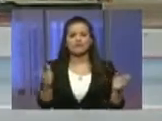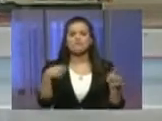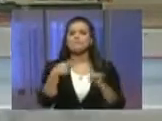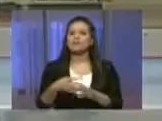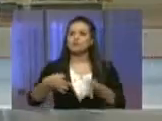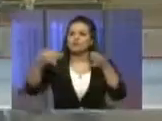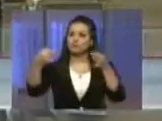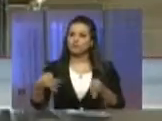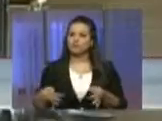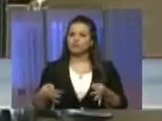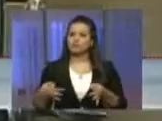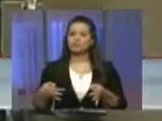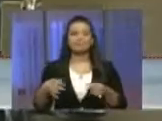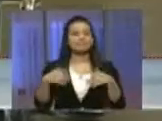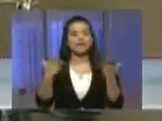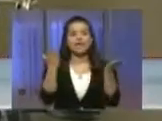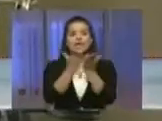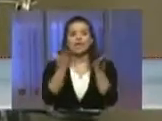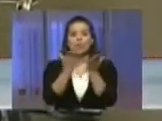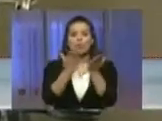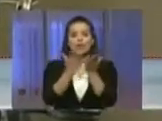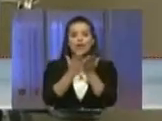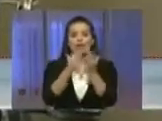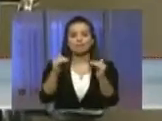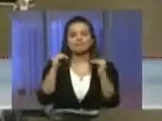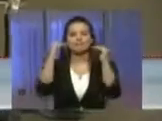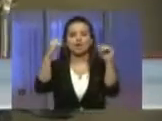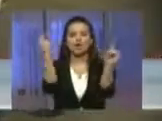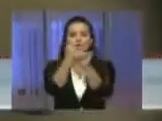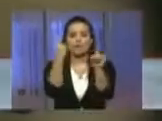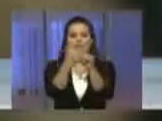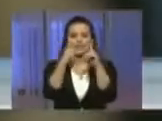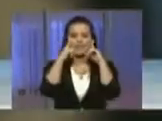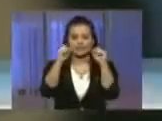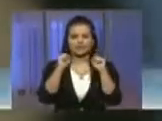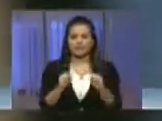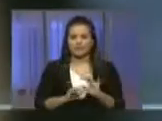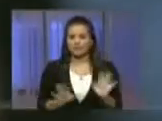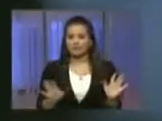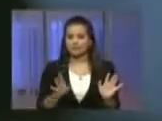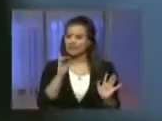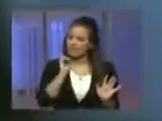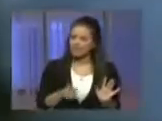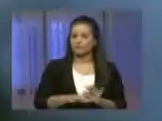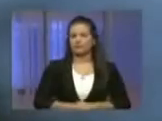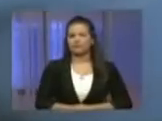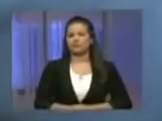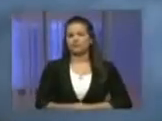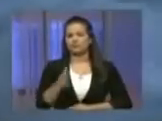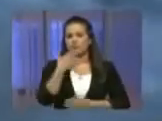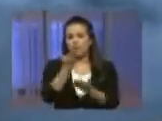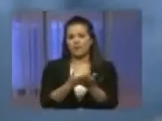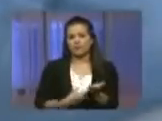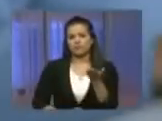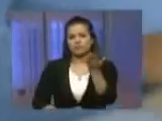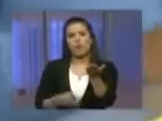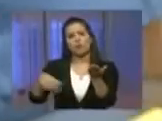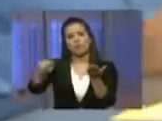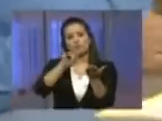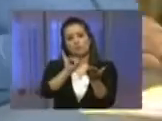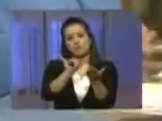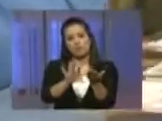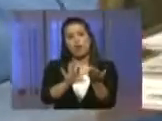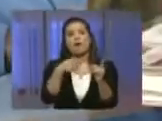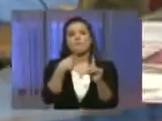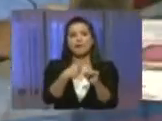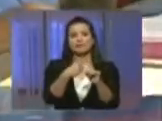consolidar la escuela de alta competencia eso es lo que yo les coloco a ustedes como reto y les vuelvo